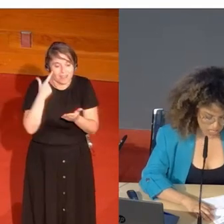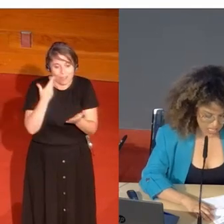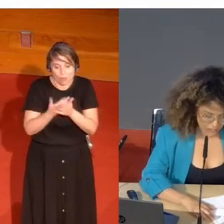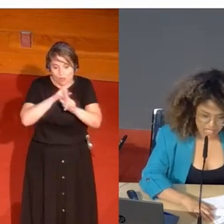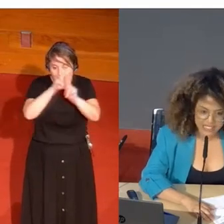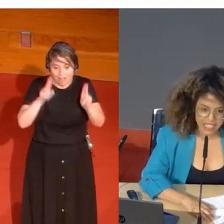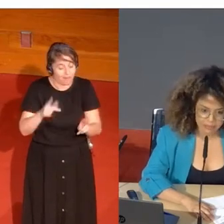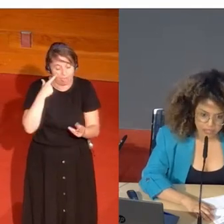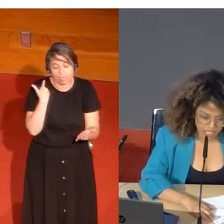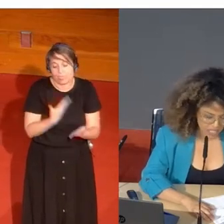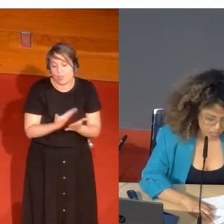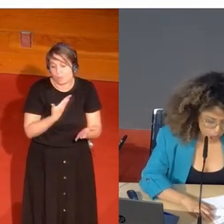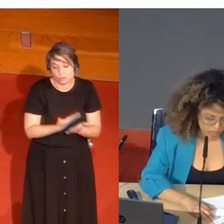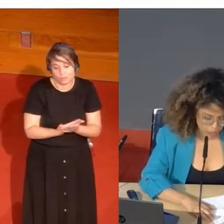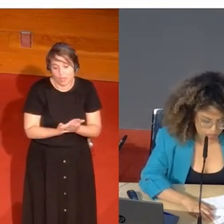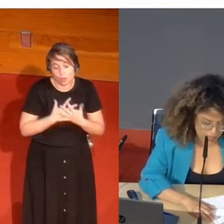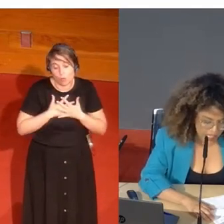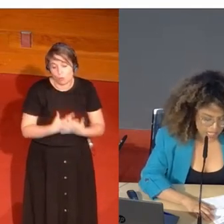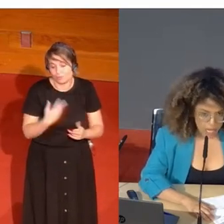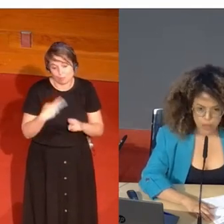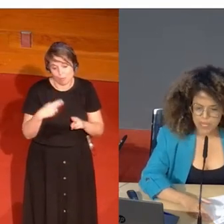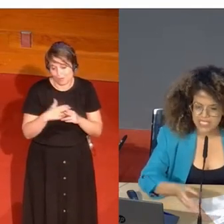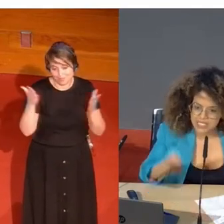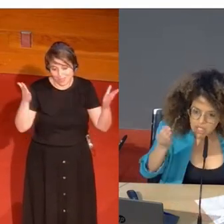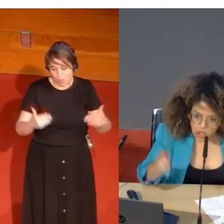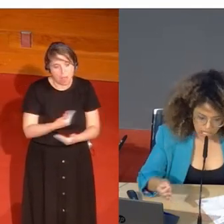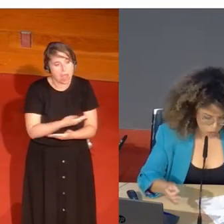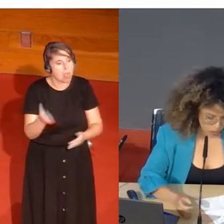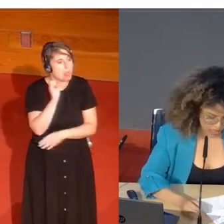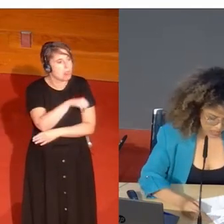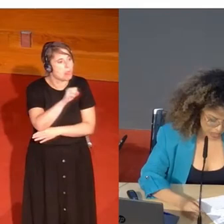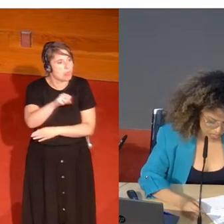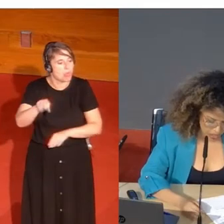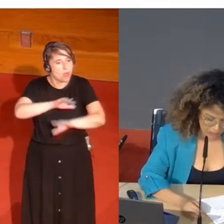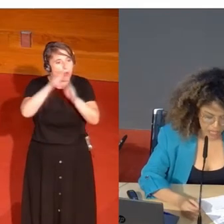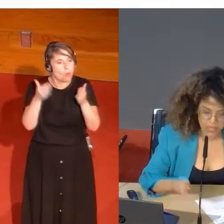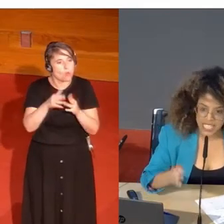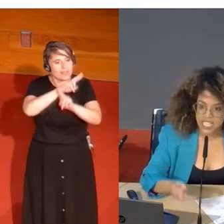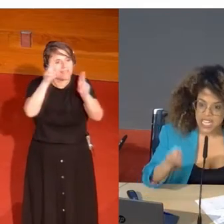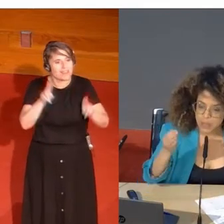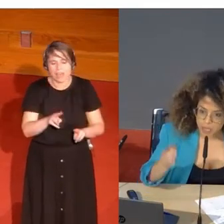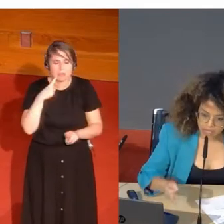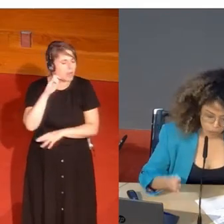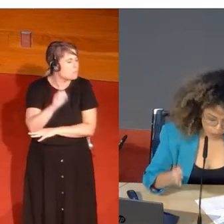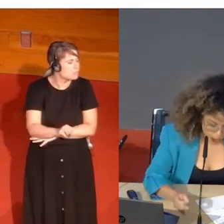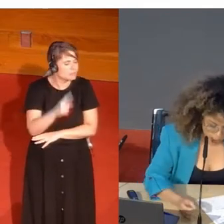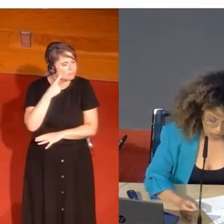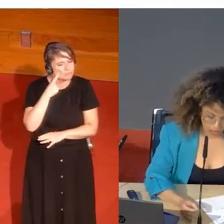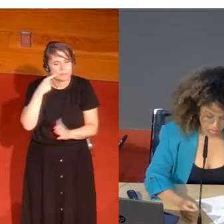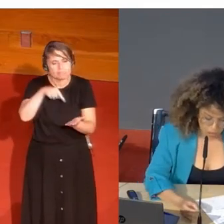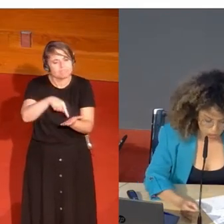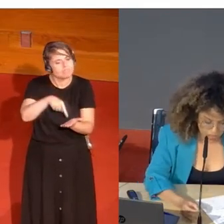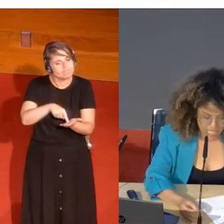demostrado Es la falta manifiesta de voluntad política por parte de toda la comunidad internacional para aplicar el principio